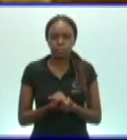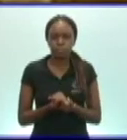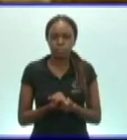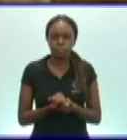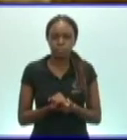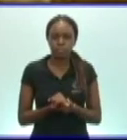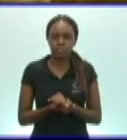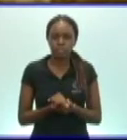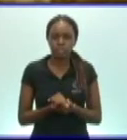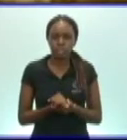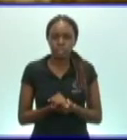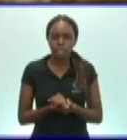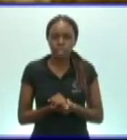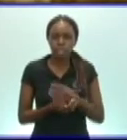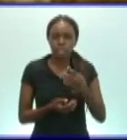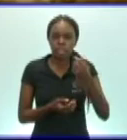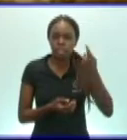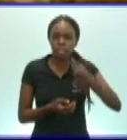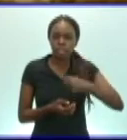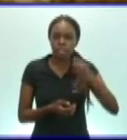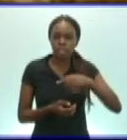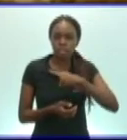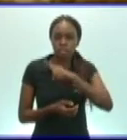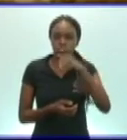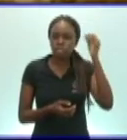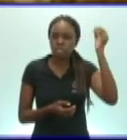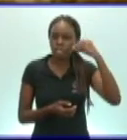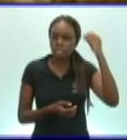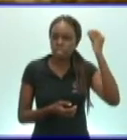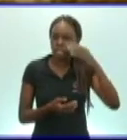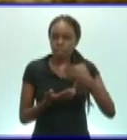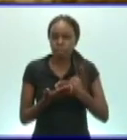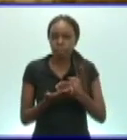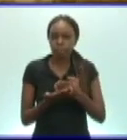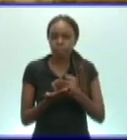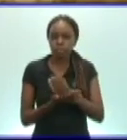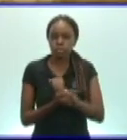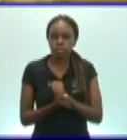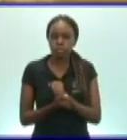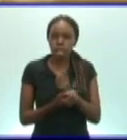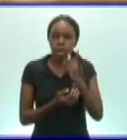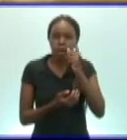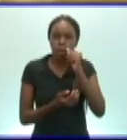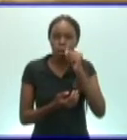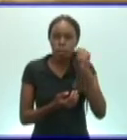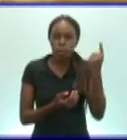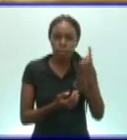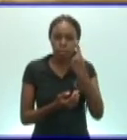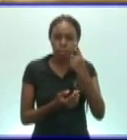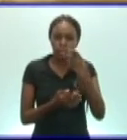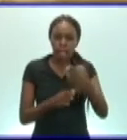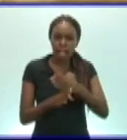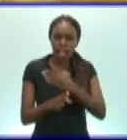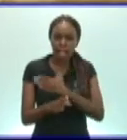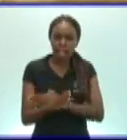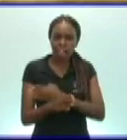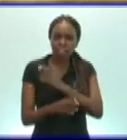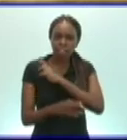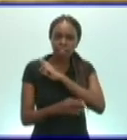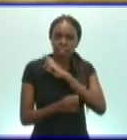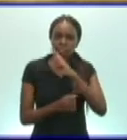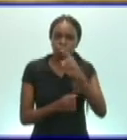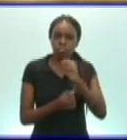Debo consignar, para lo que importar pueda en lo adelante, que Tomás Estrada Palma, antes de la Revolución,